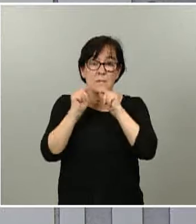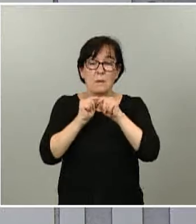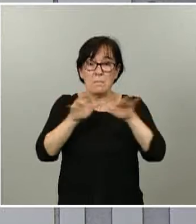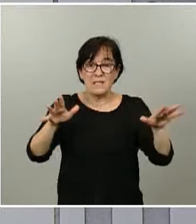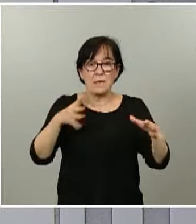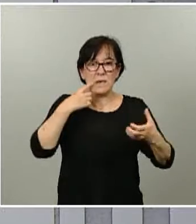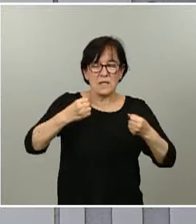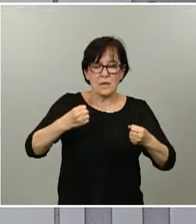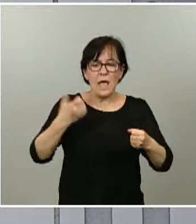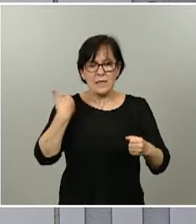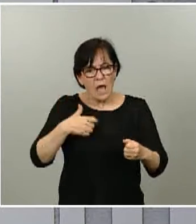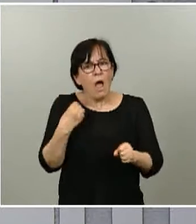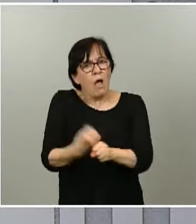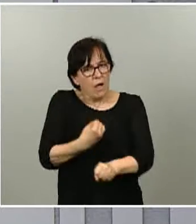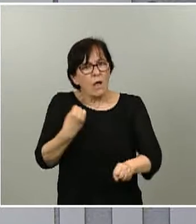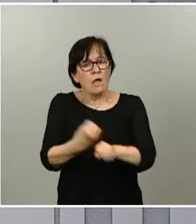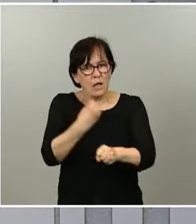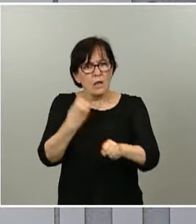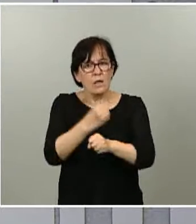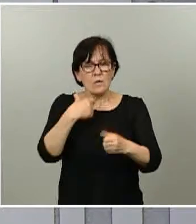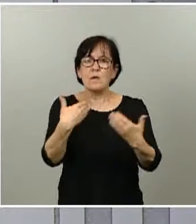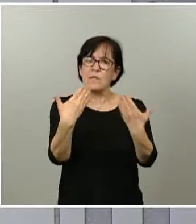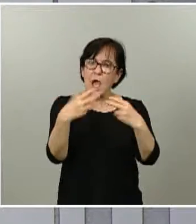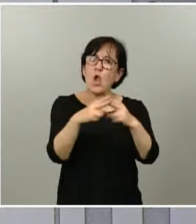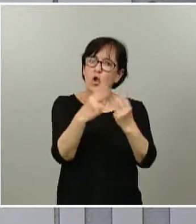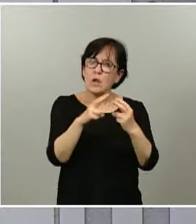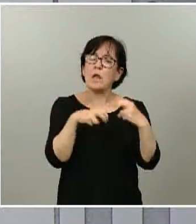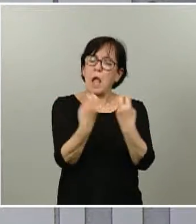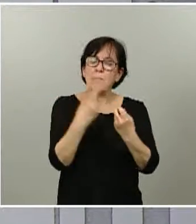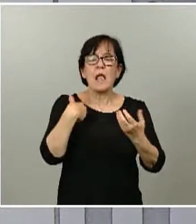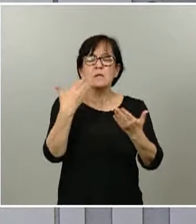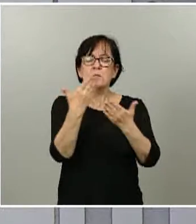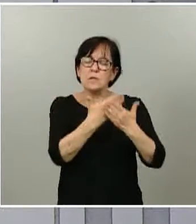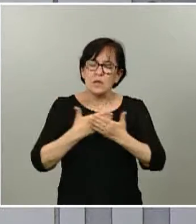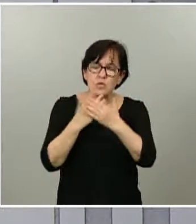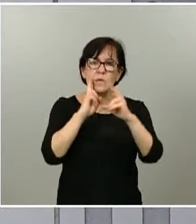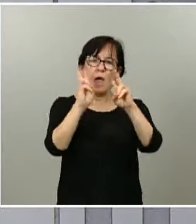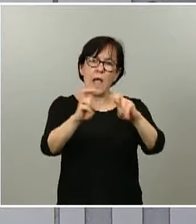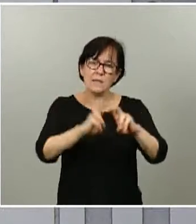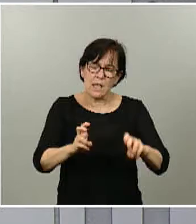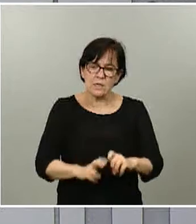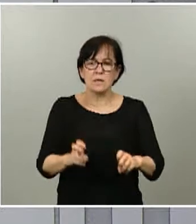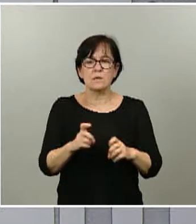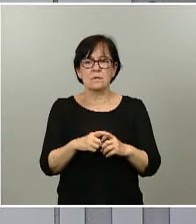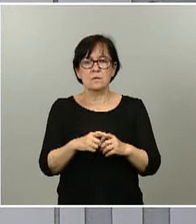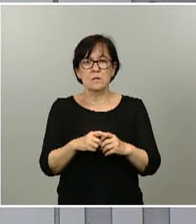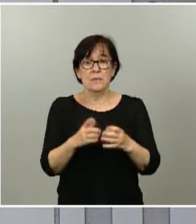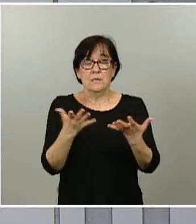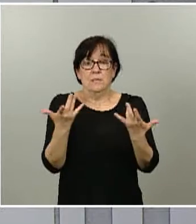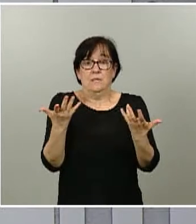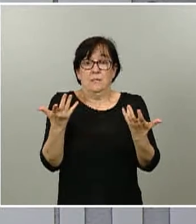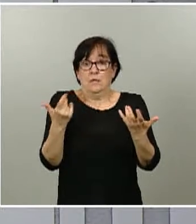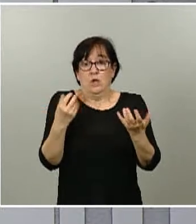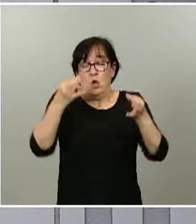se venía trabajando en el entorno del diálogo social para estudiar, para analizar con las prisas justas todos